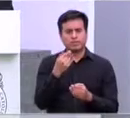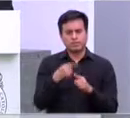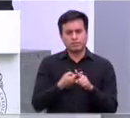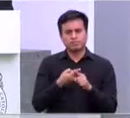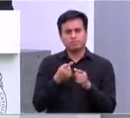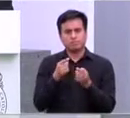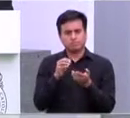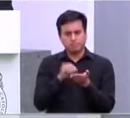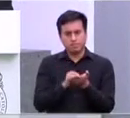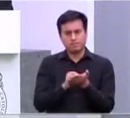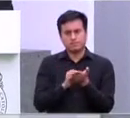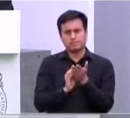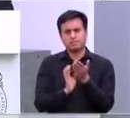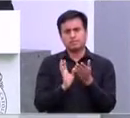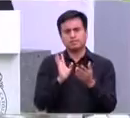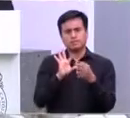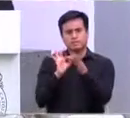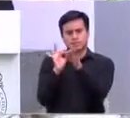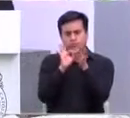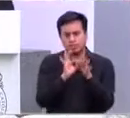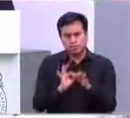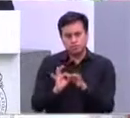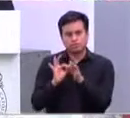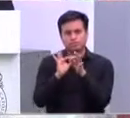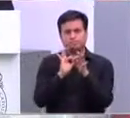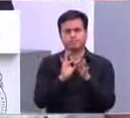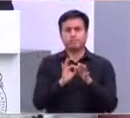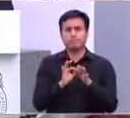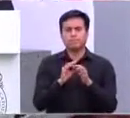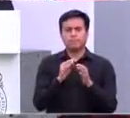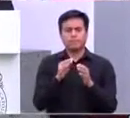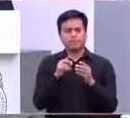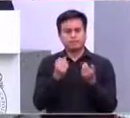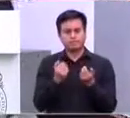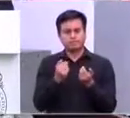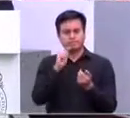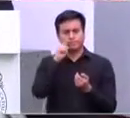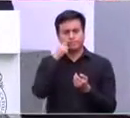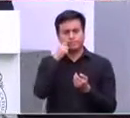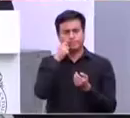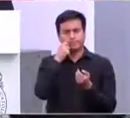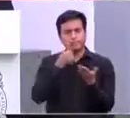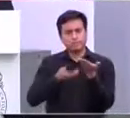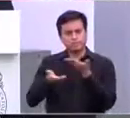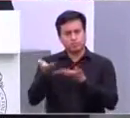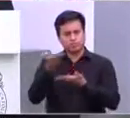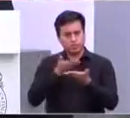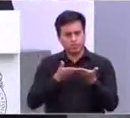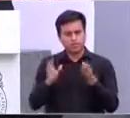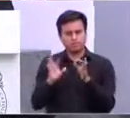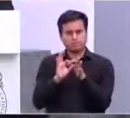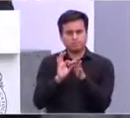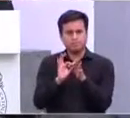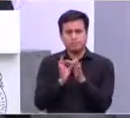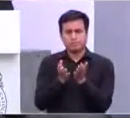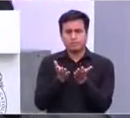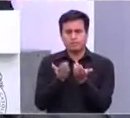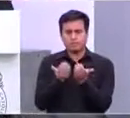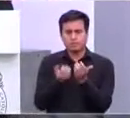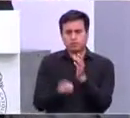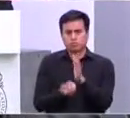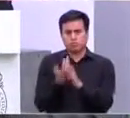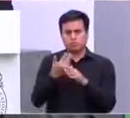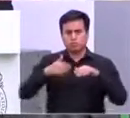más internas relacionados se implican recíprocamente se requieren